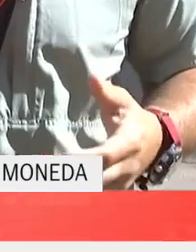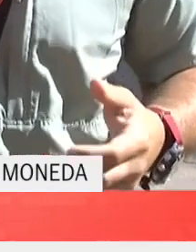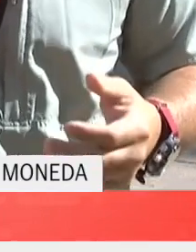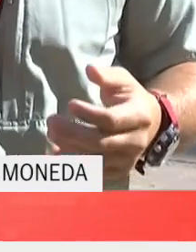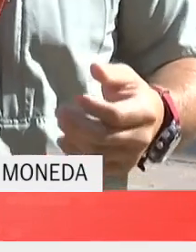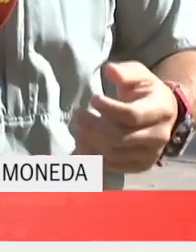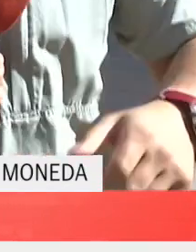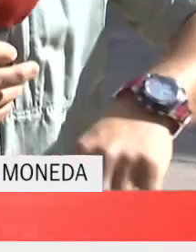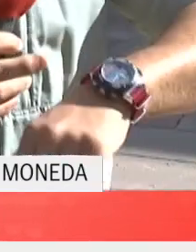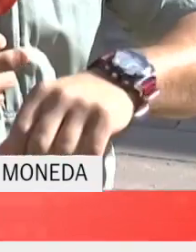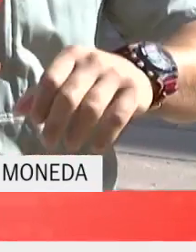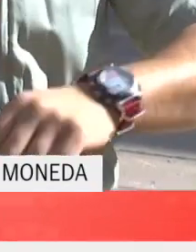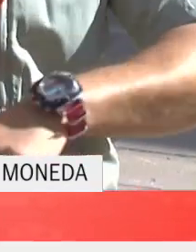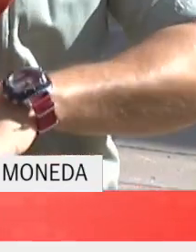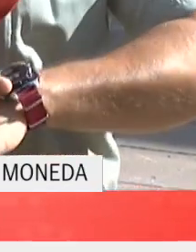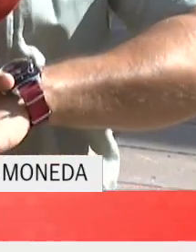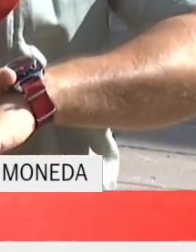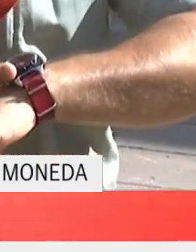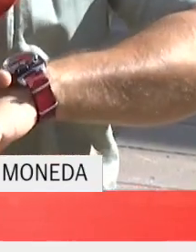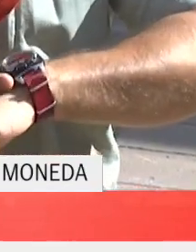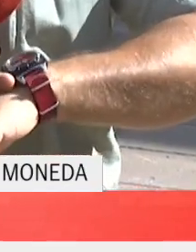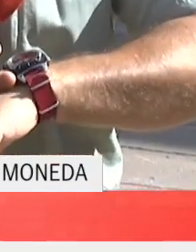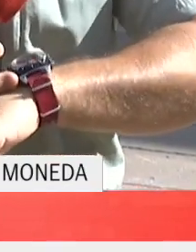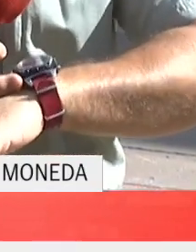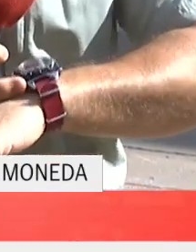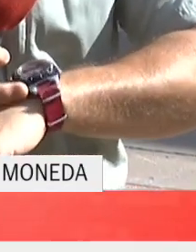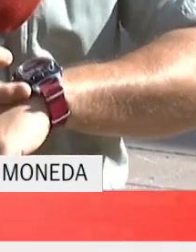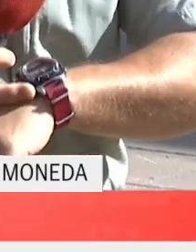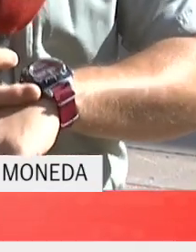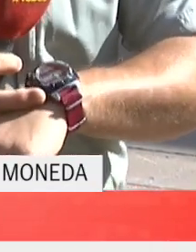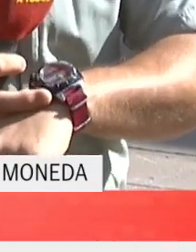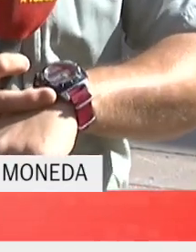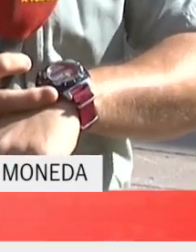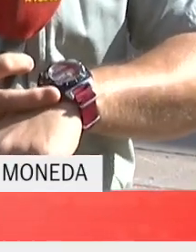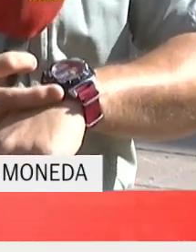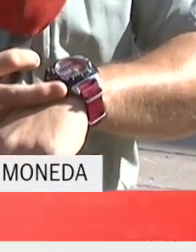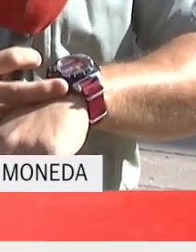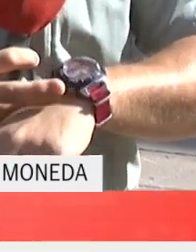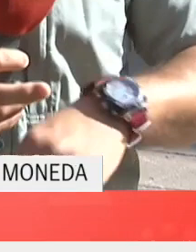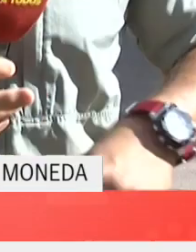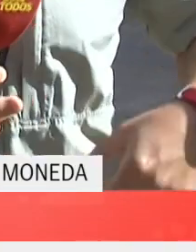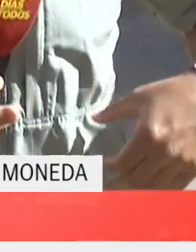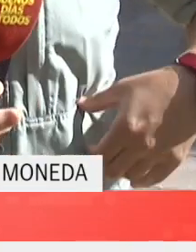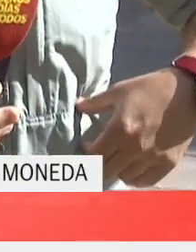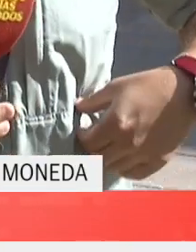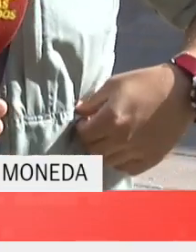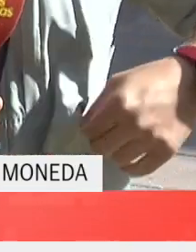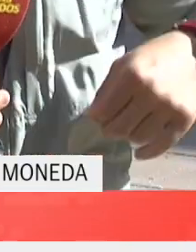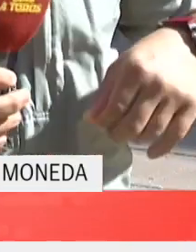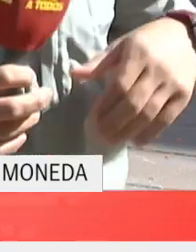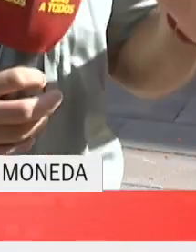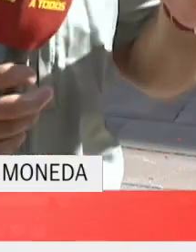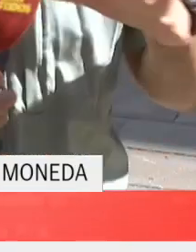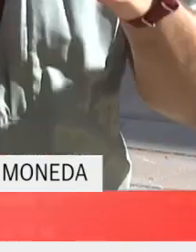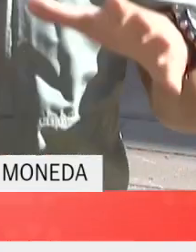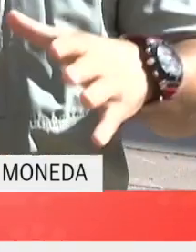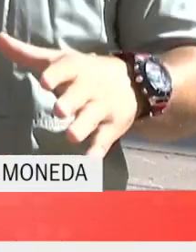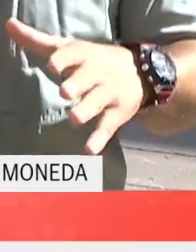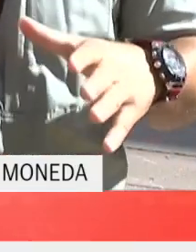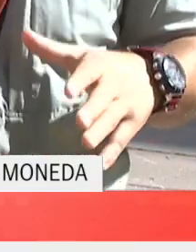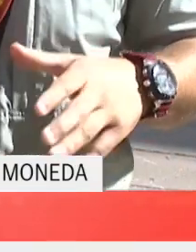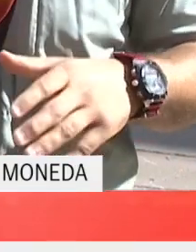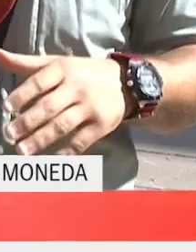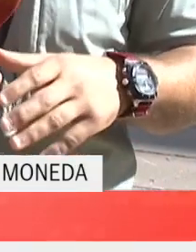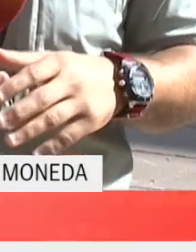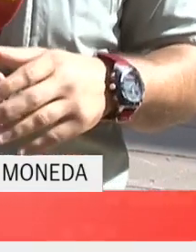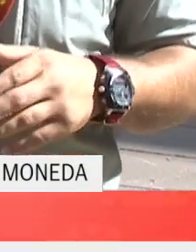que está aconteciendo. Solamente nos queda esperar la confirmación de asistencia, ¿no?, del presidente a los funerales, que no quedó muy